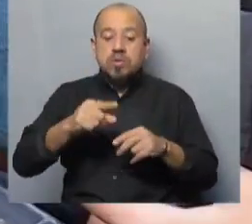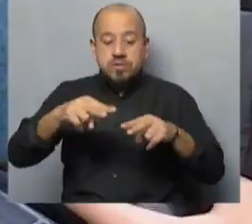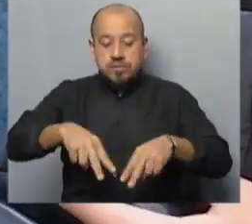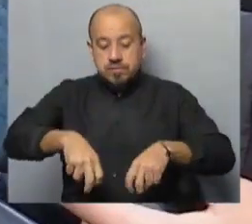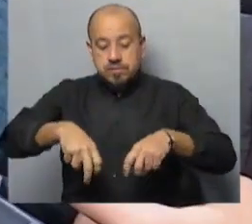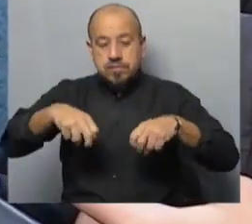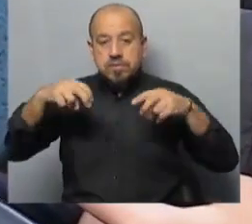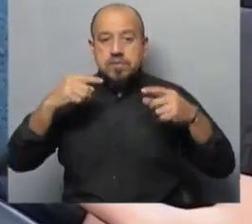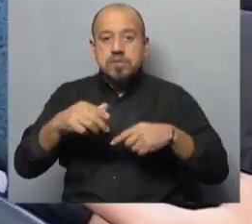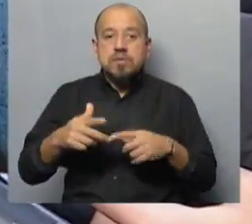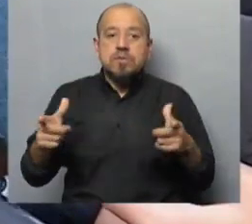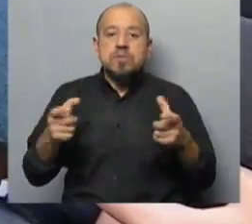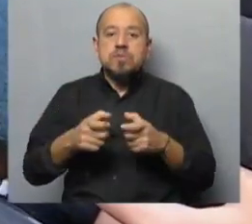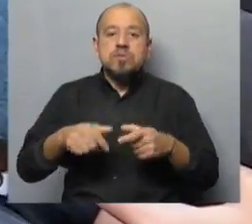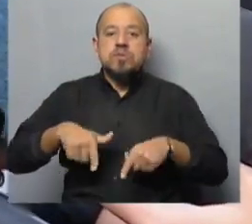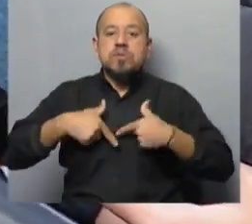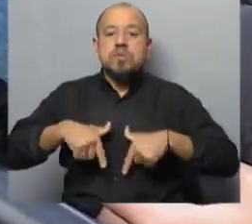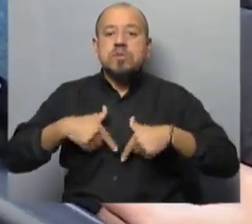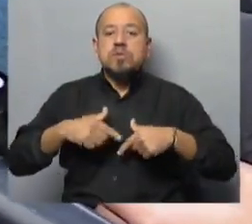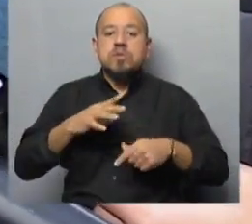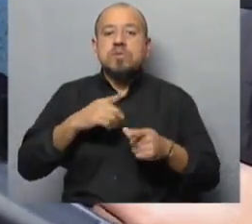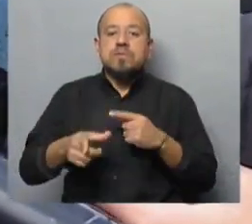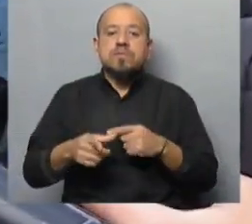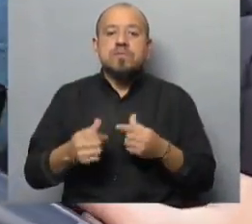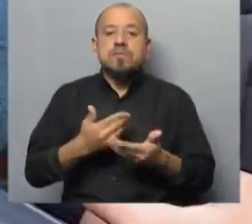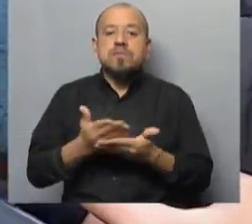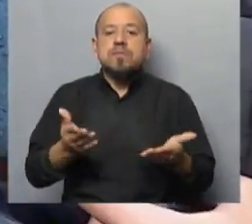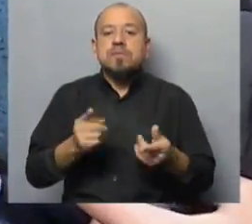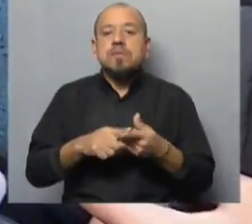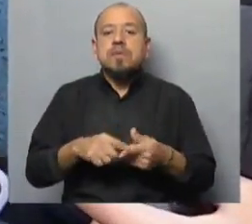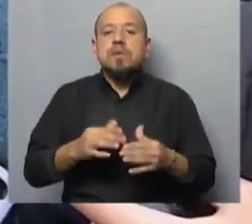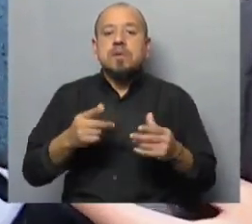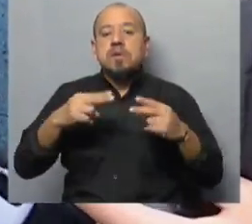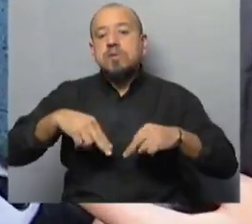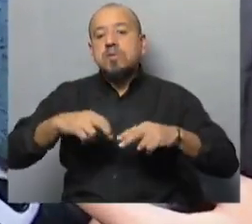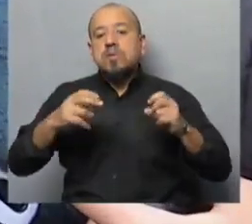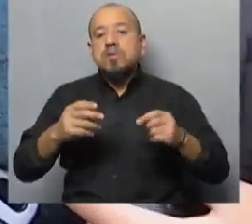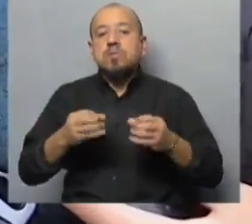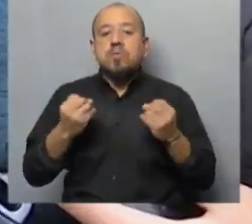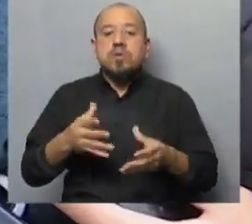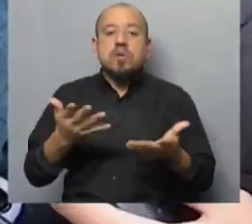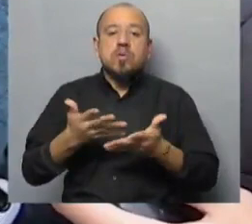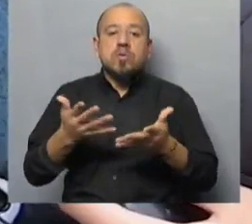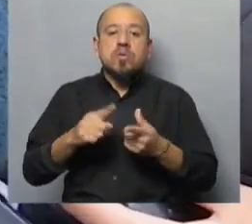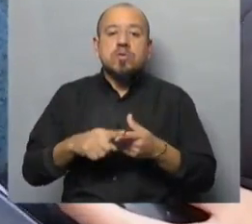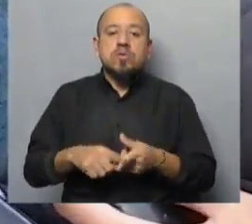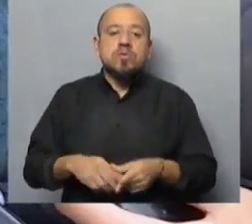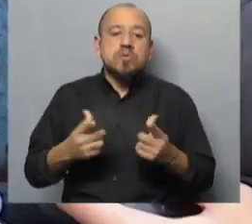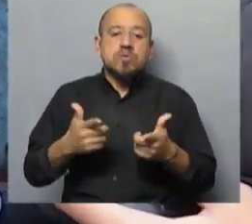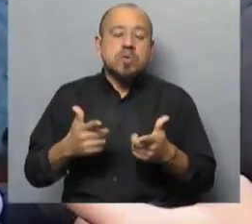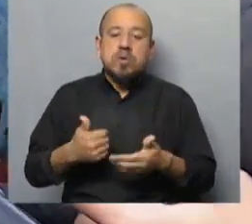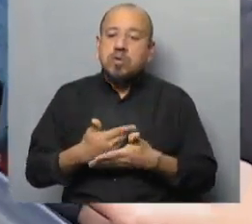la reunión con el ministro garcía pretende que se brinden las garantías para la búsqueda ya que de momento los no no fueron